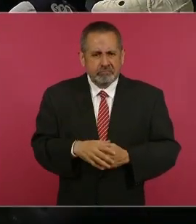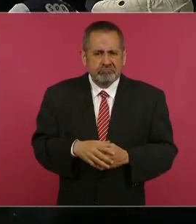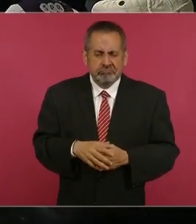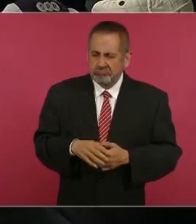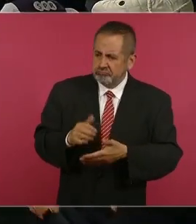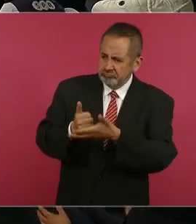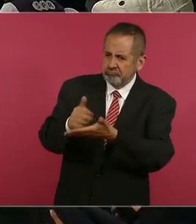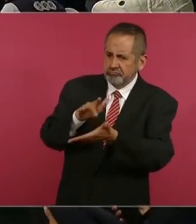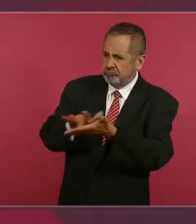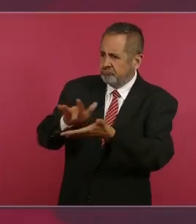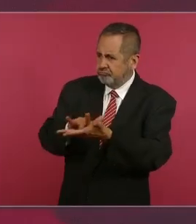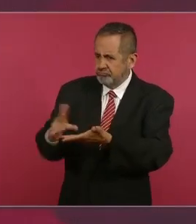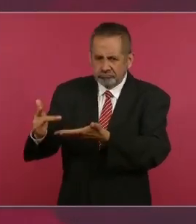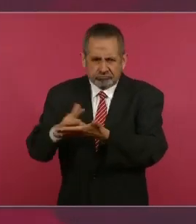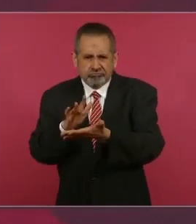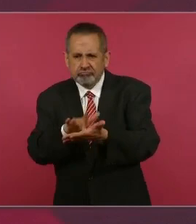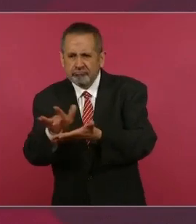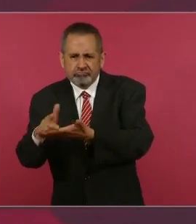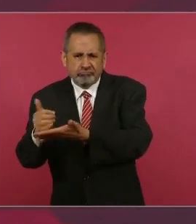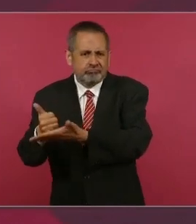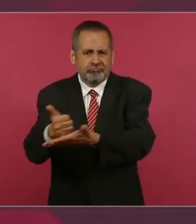ayudándose y